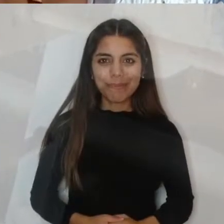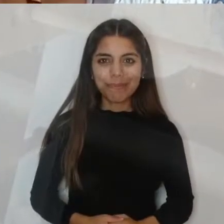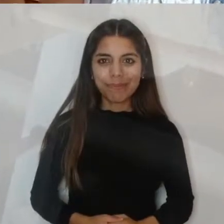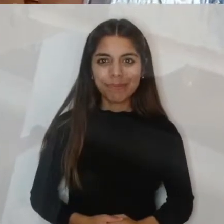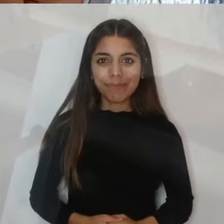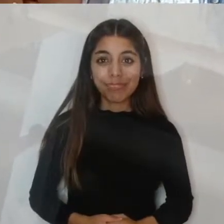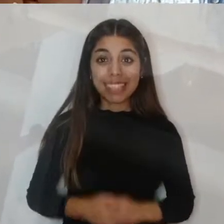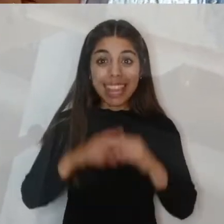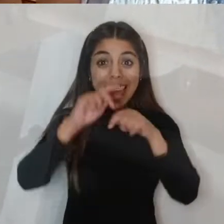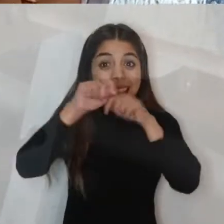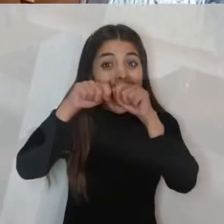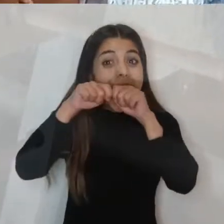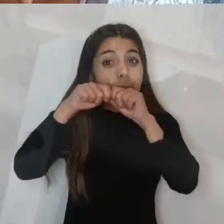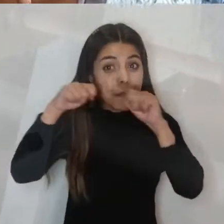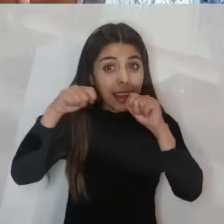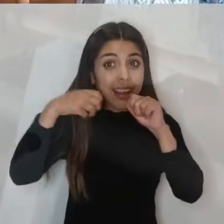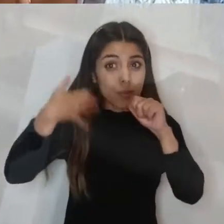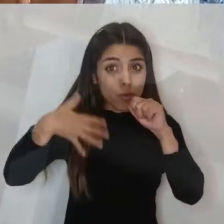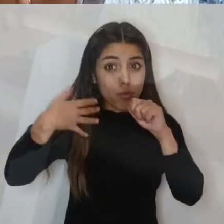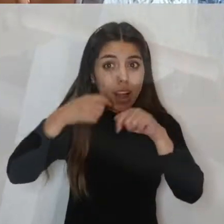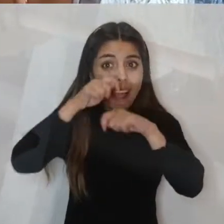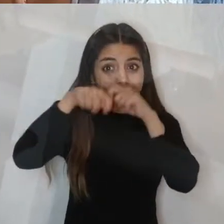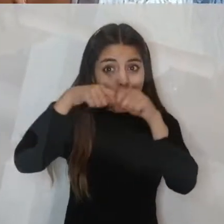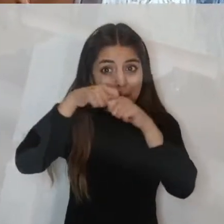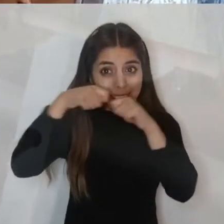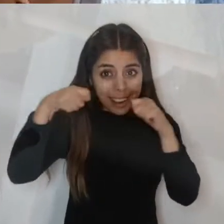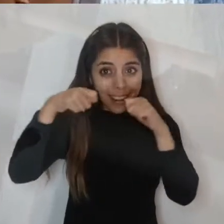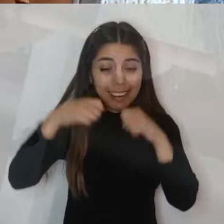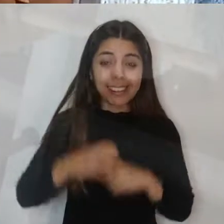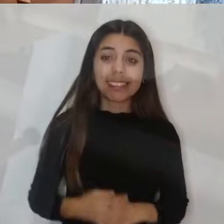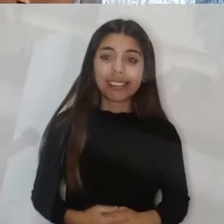Después uno la amarra para que este no se suelte.